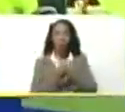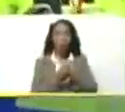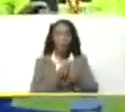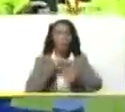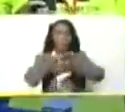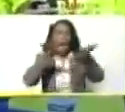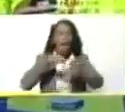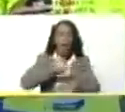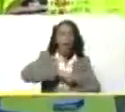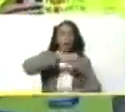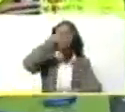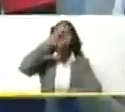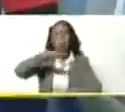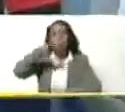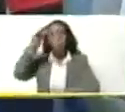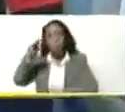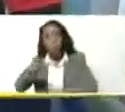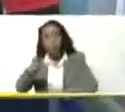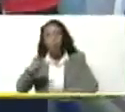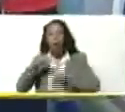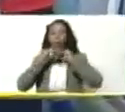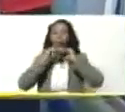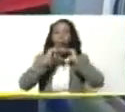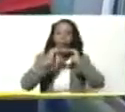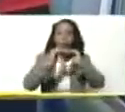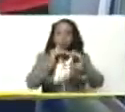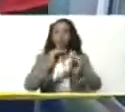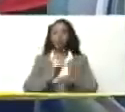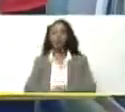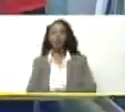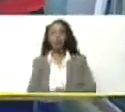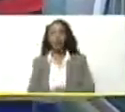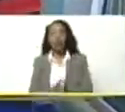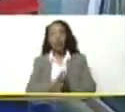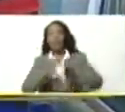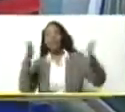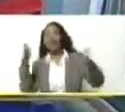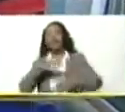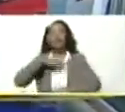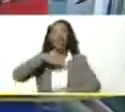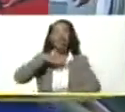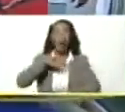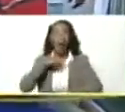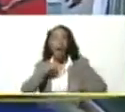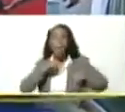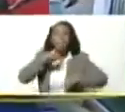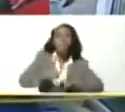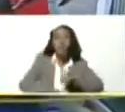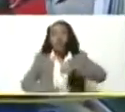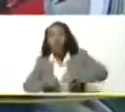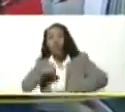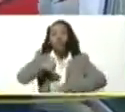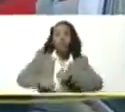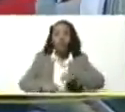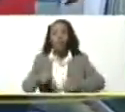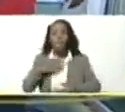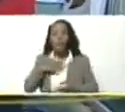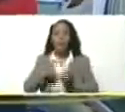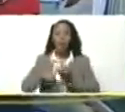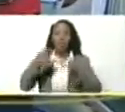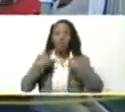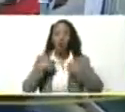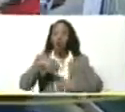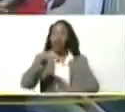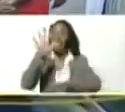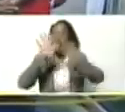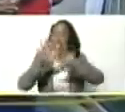Playa, montaña, desierto, la gran sabana, nos vamos en bicicleta, Sile y yo,